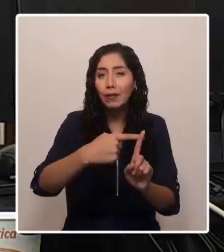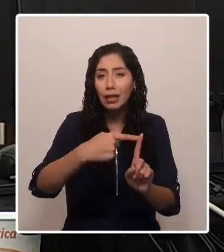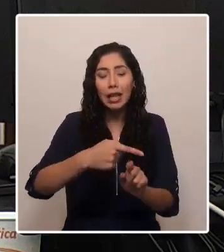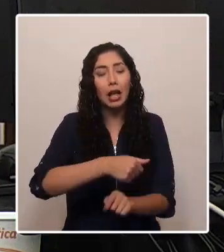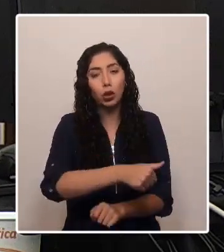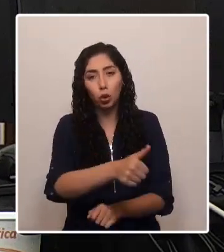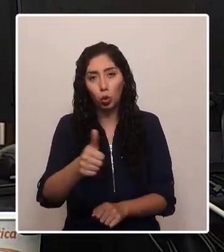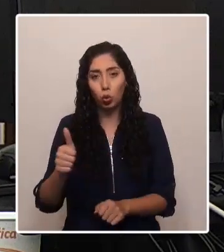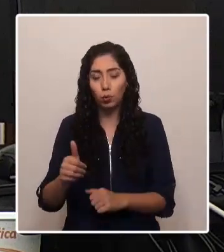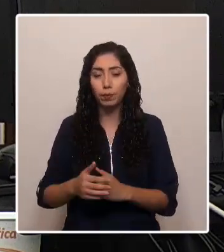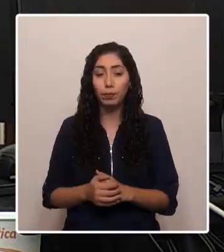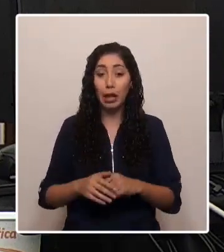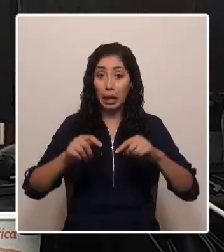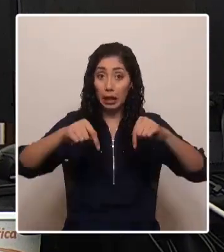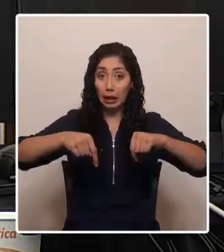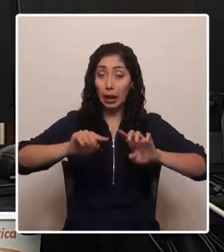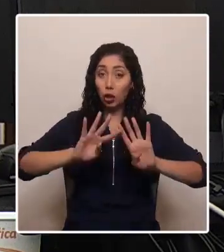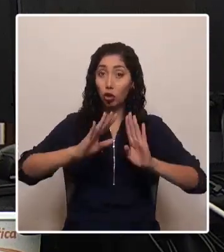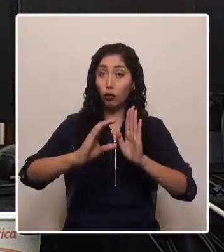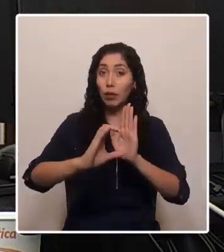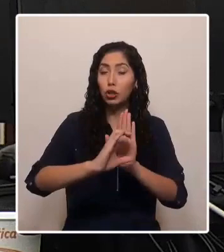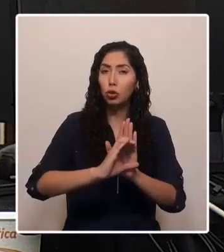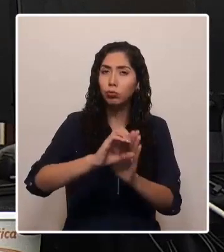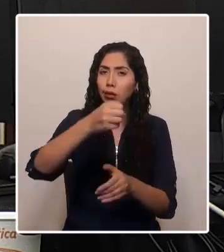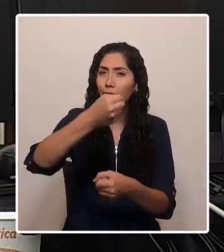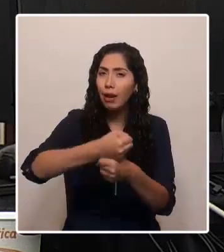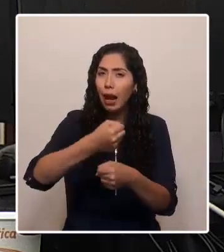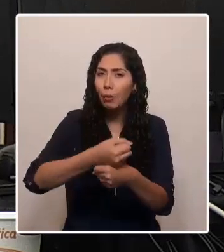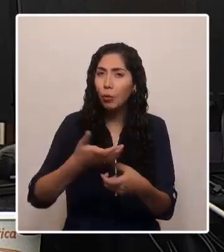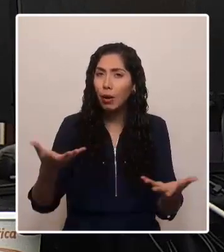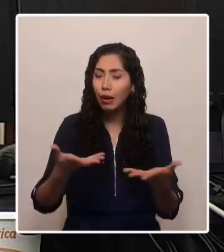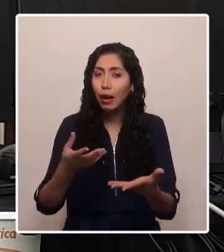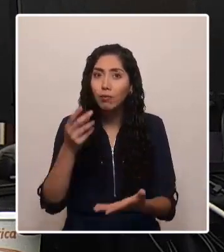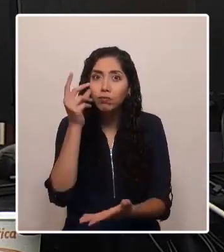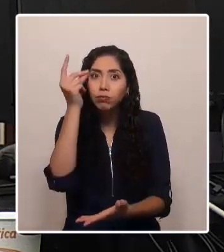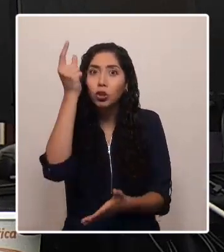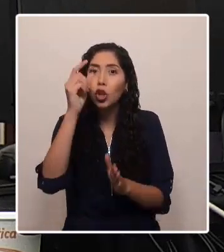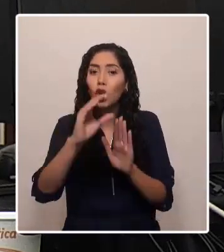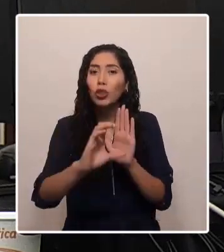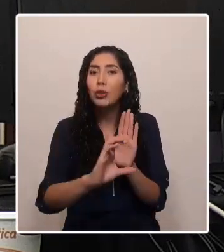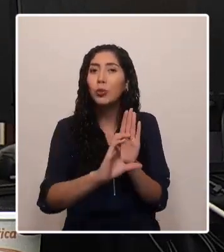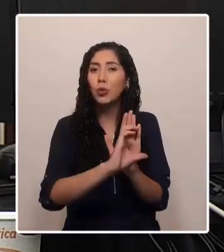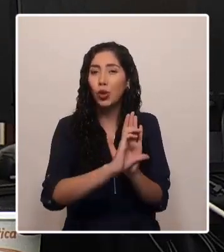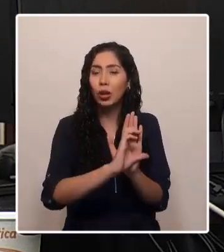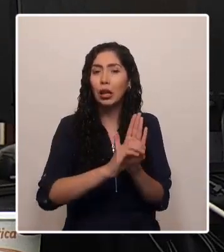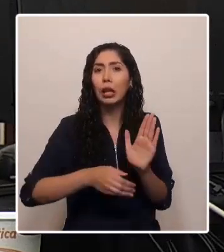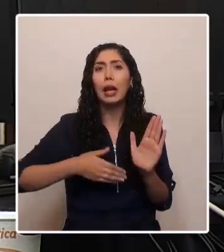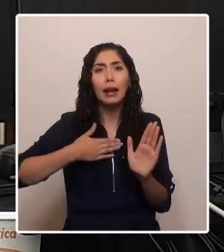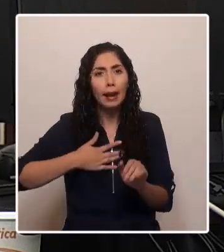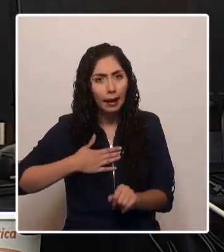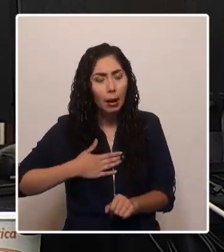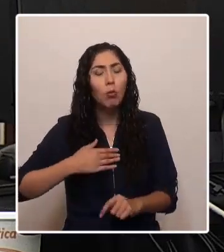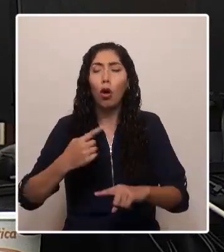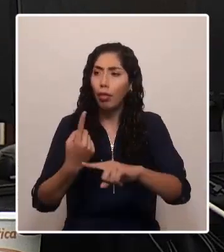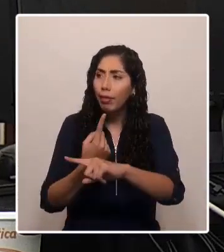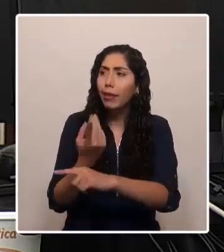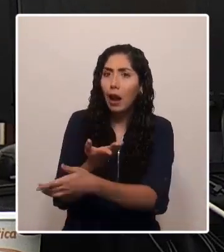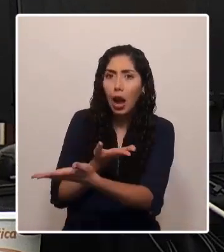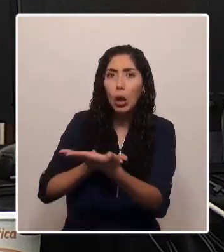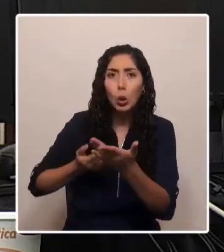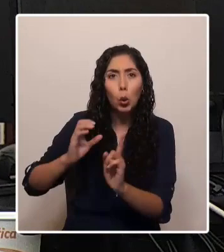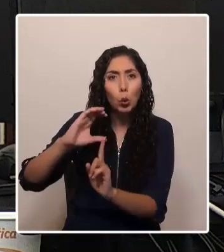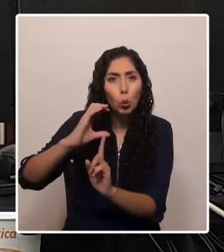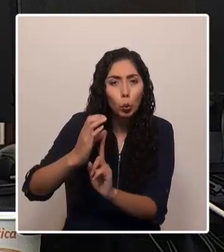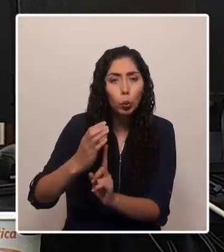esta convención estamos trabajando para crear una constitución que deseamos siembre las semillas del diálogo intercultural,